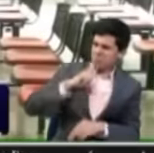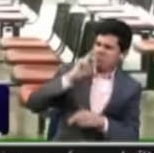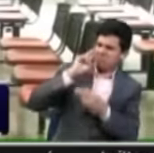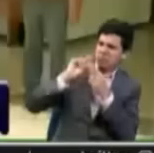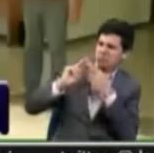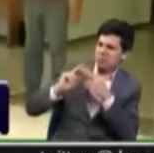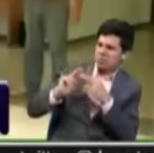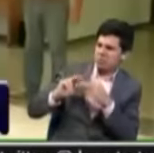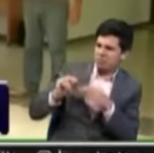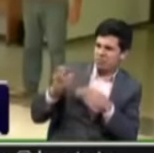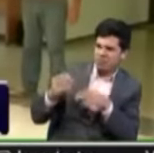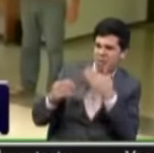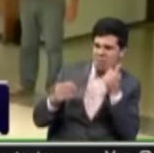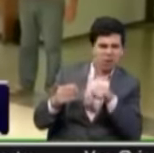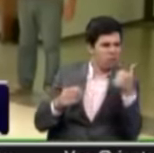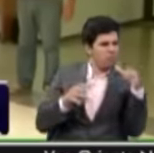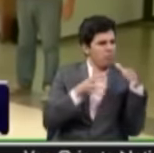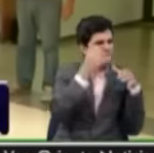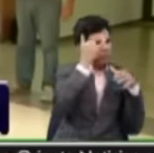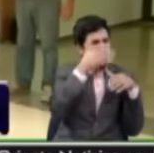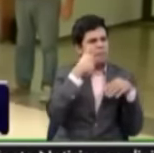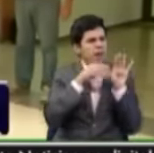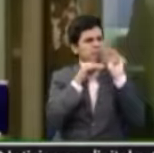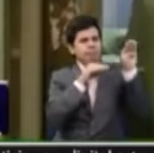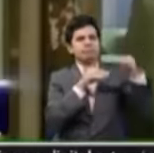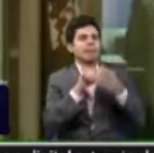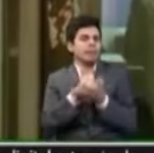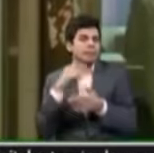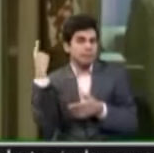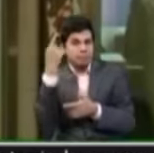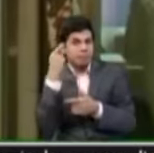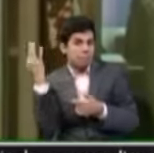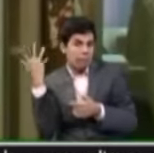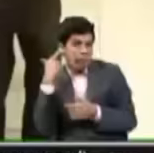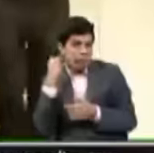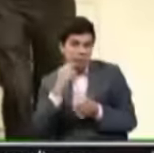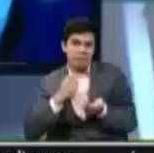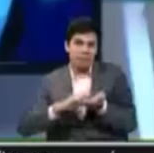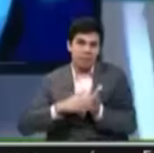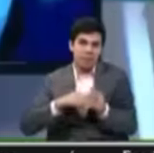opción. Eso se dice en Florida Blanca.